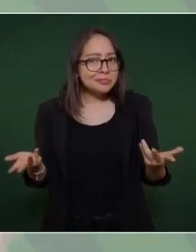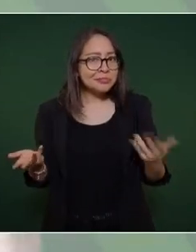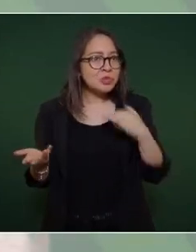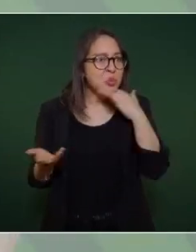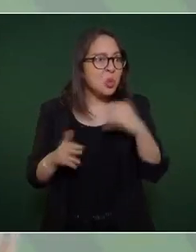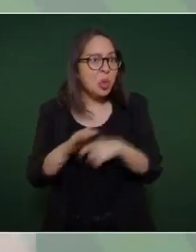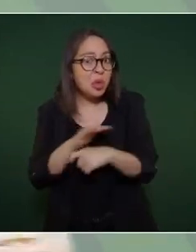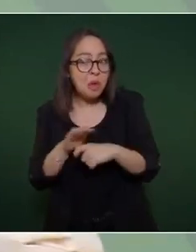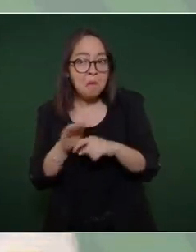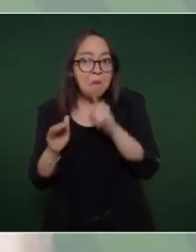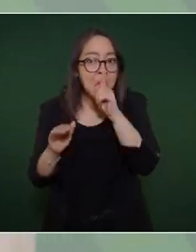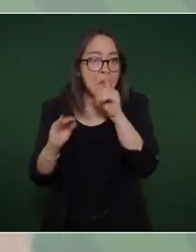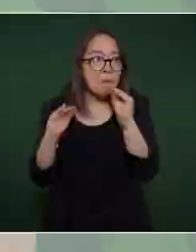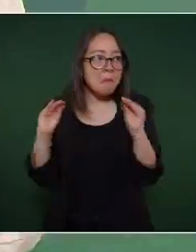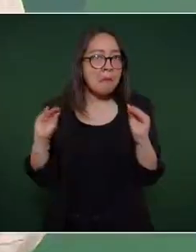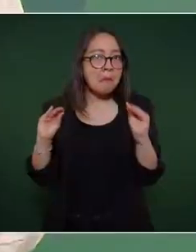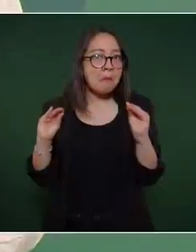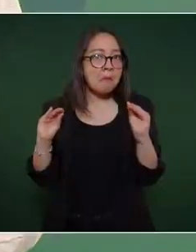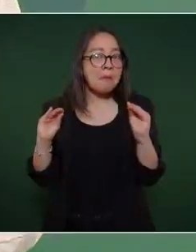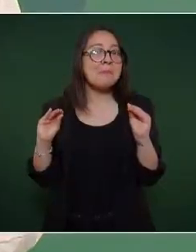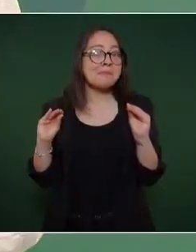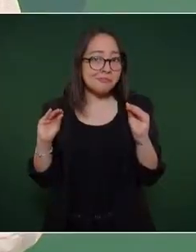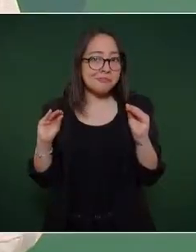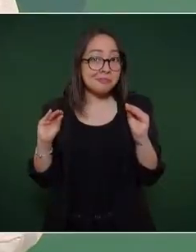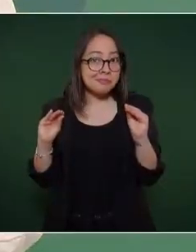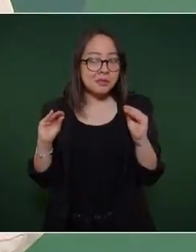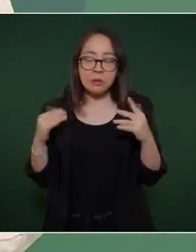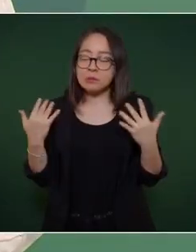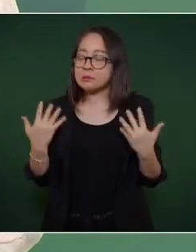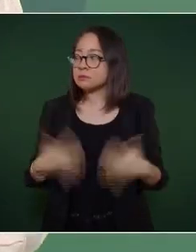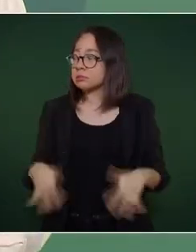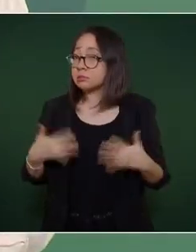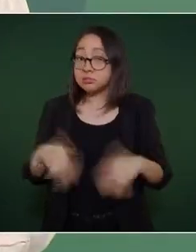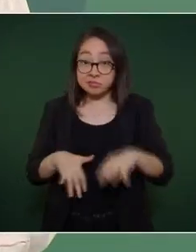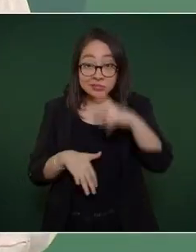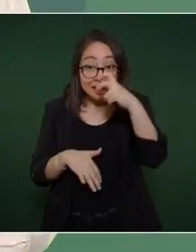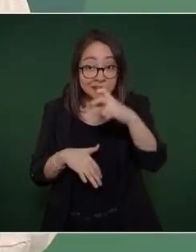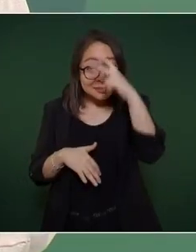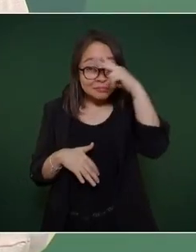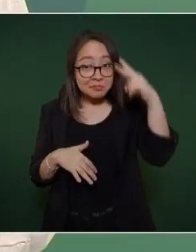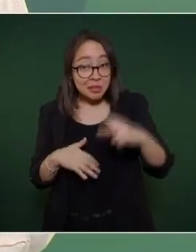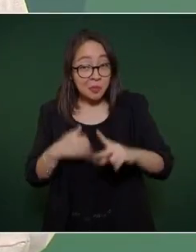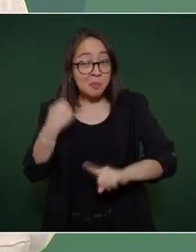Como si no fuese el principal problema de México.